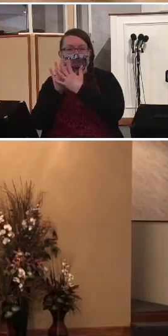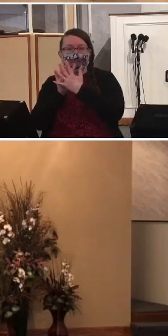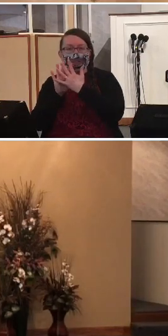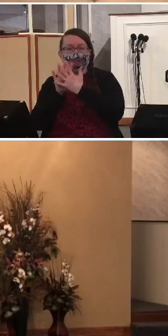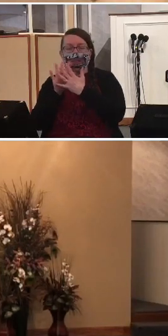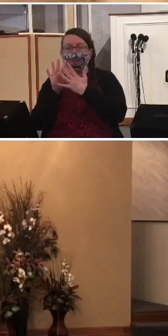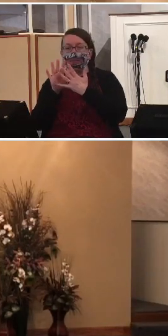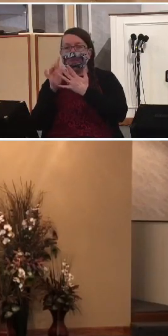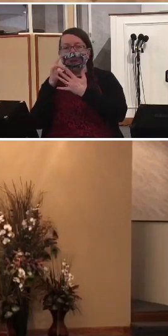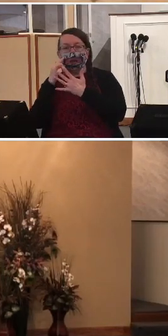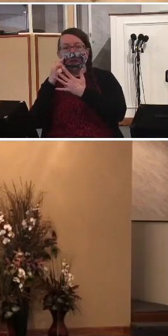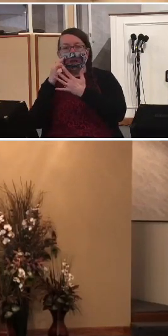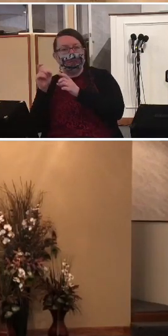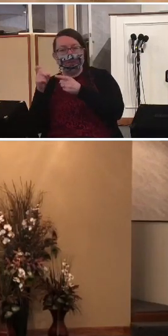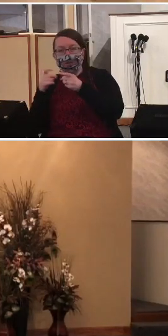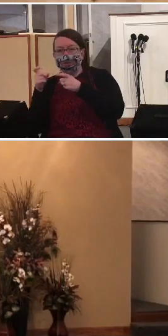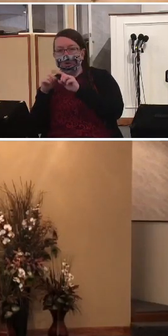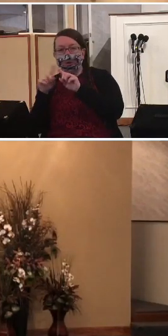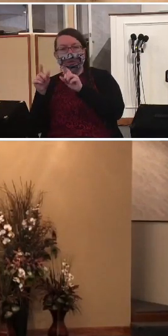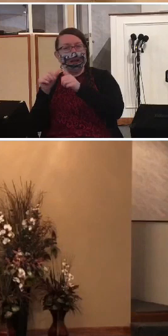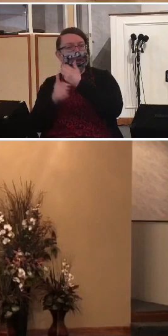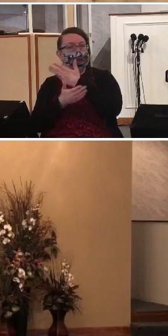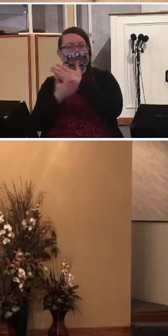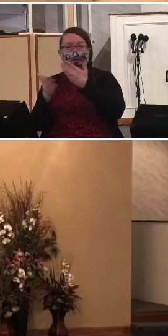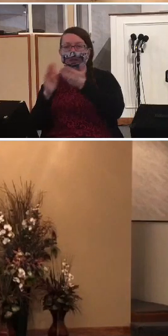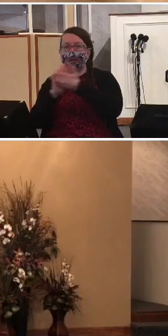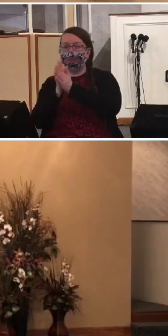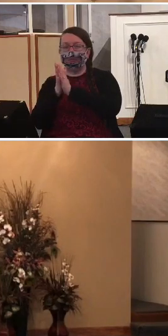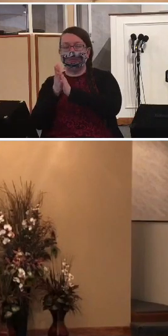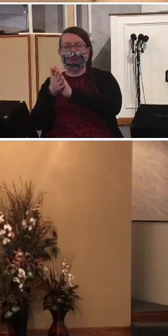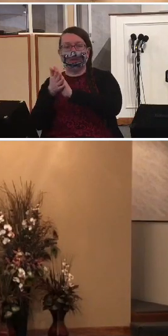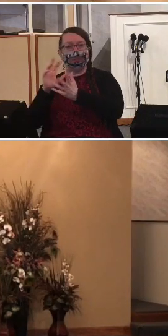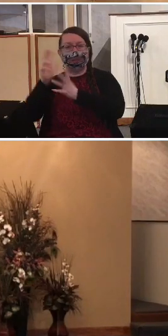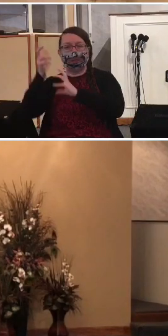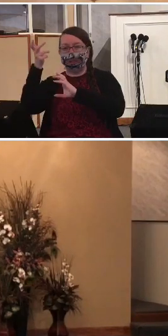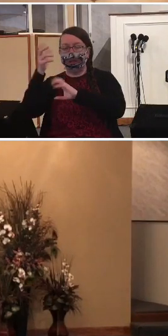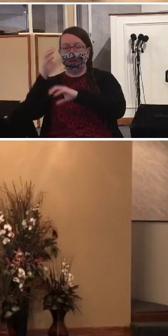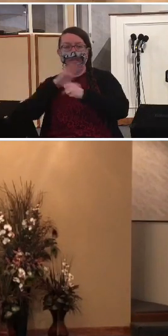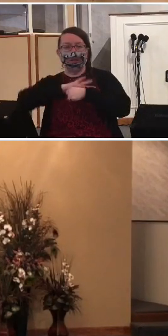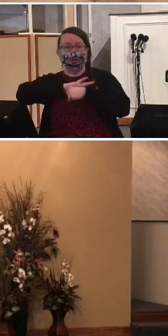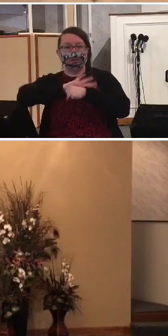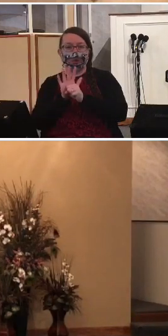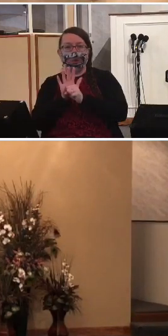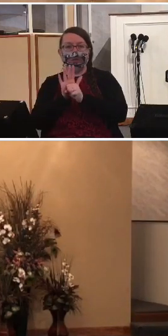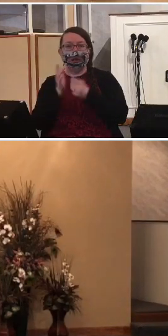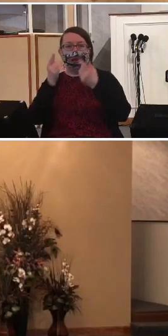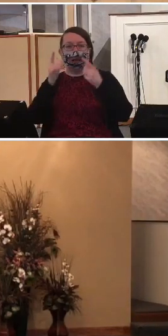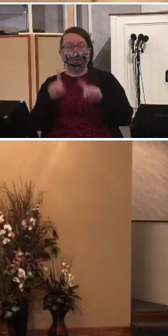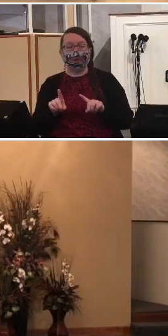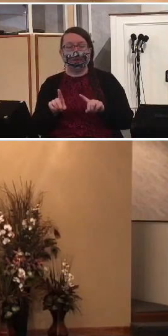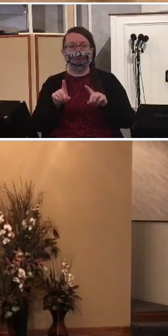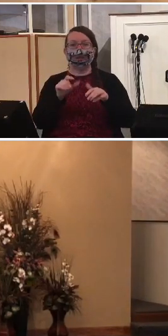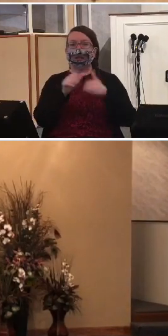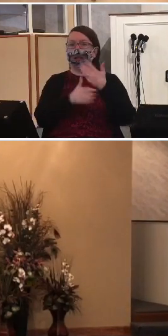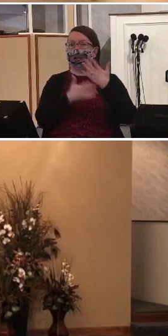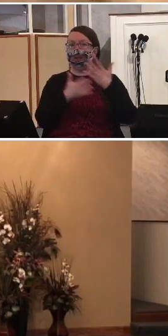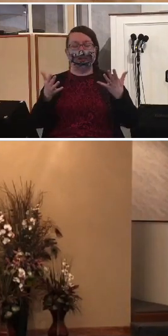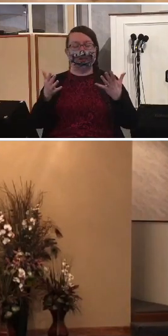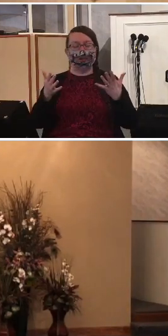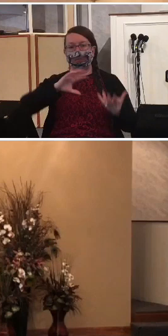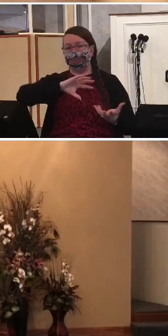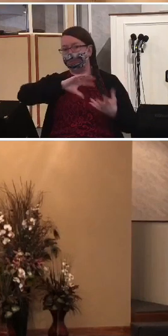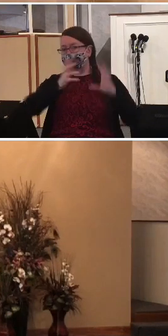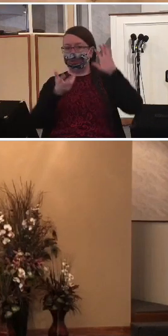Pero yo pensé que lo tenía, pero entonces todo se cayó de mí. Este COVID vino y todo entonces vino,